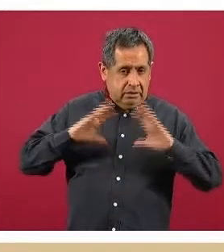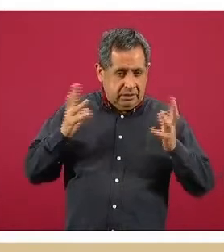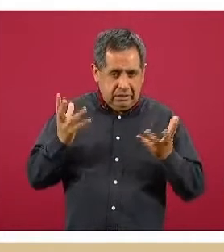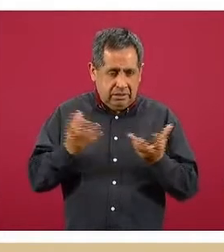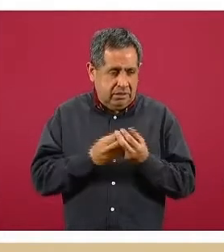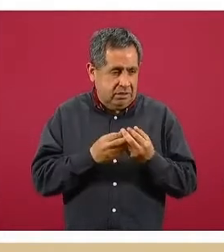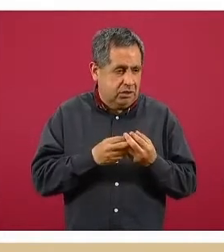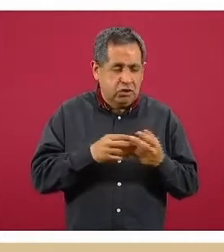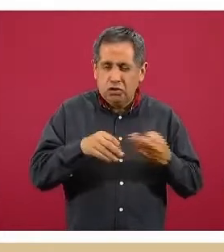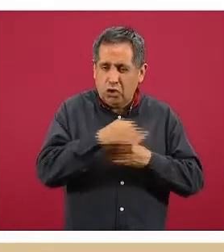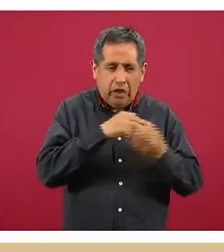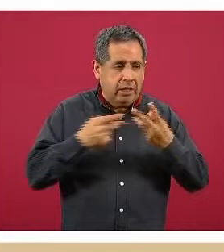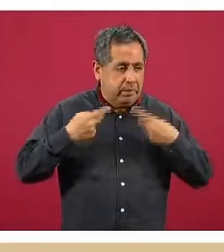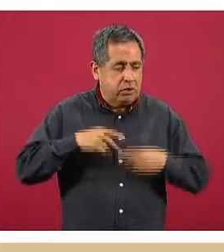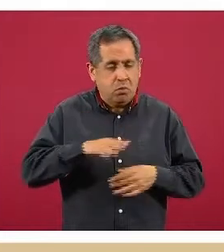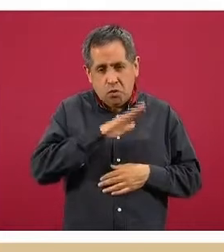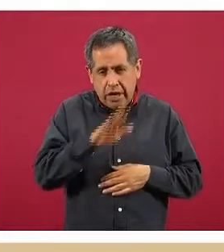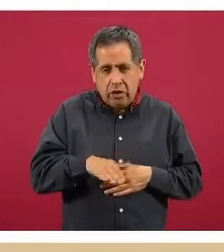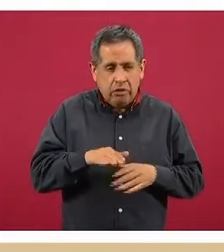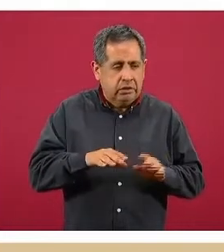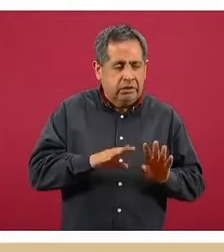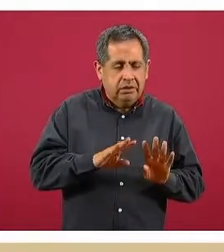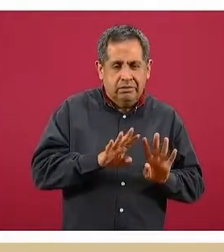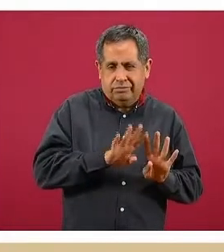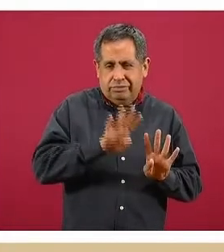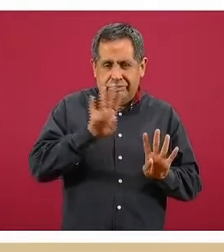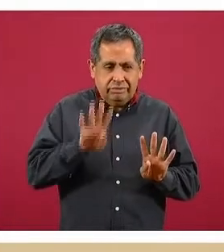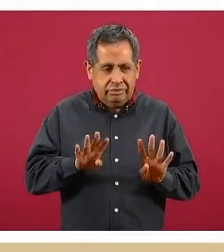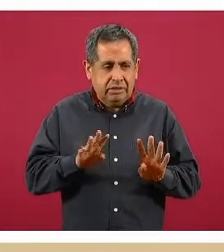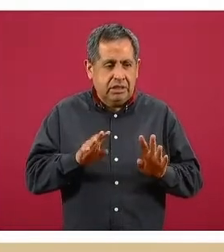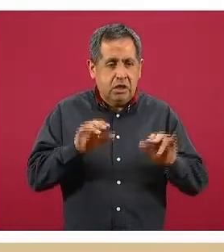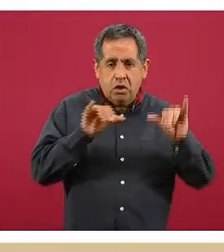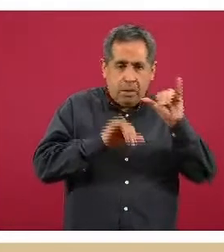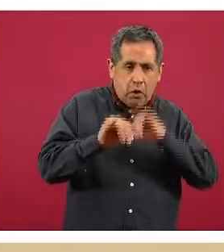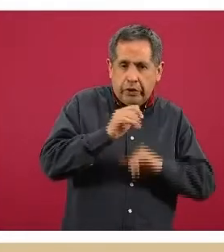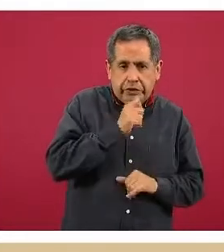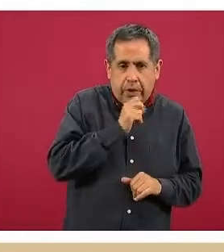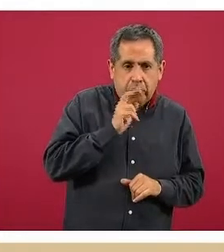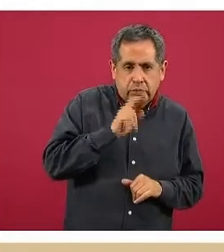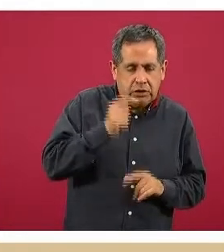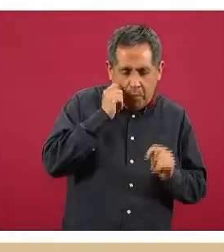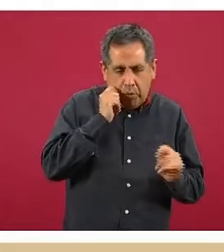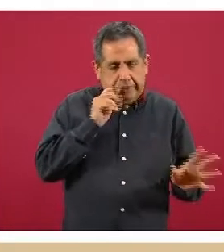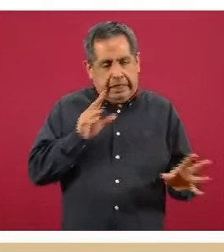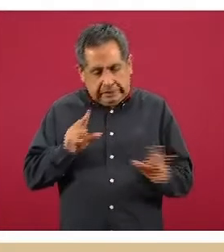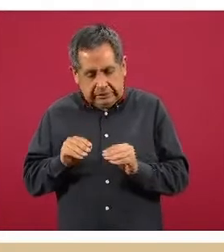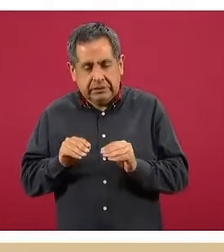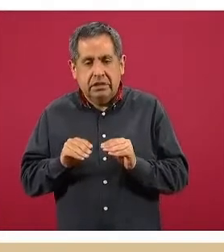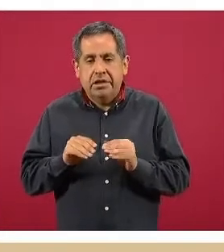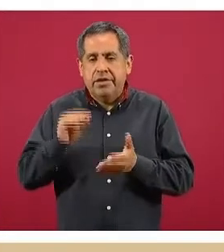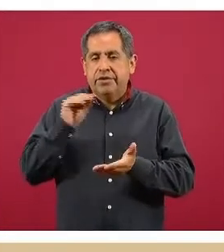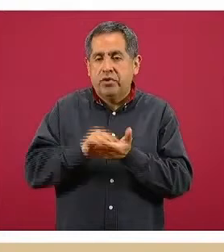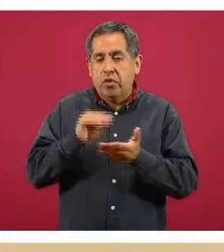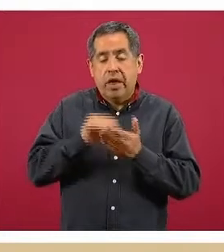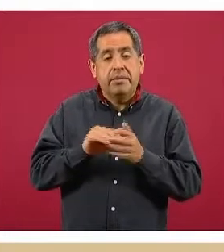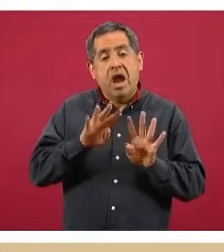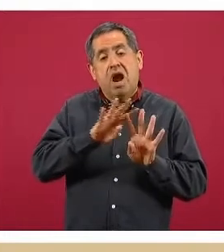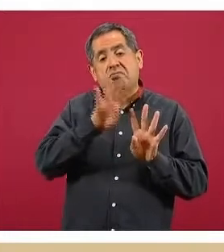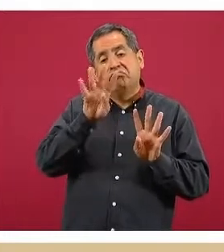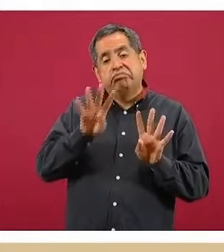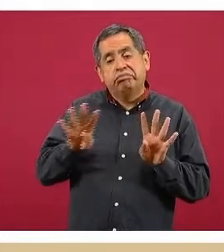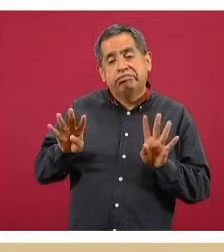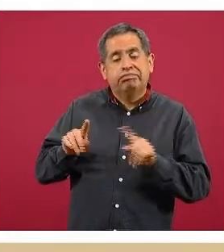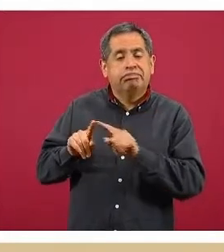ellas, es decir, todas las defunciones, independientemente del laboratorio, vemos que continúa, en este caso